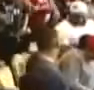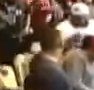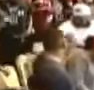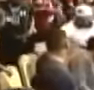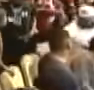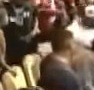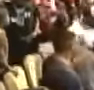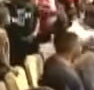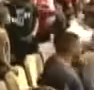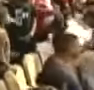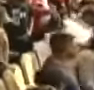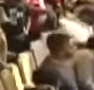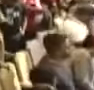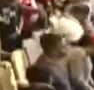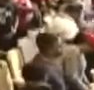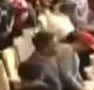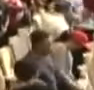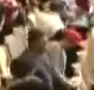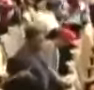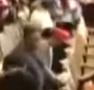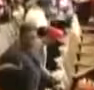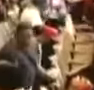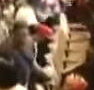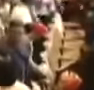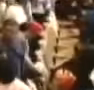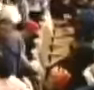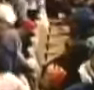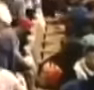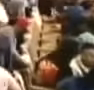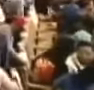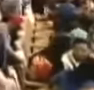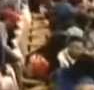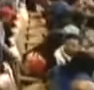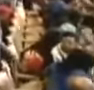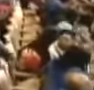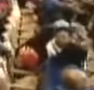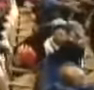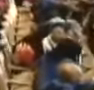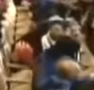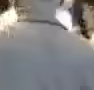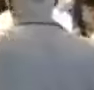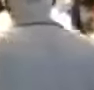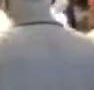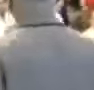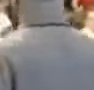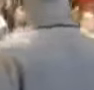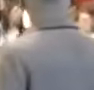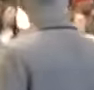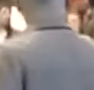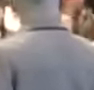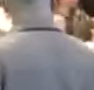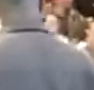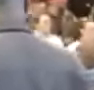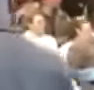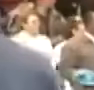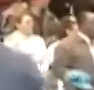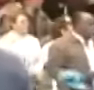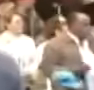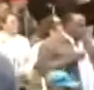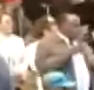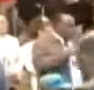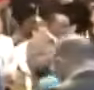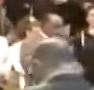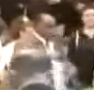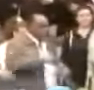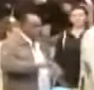revolución, donde están convocados todos los venezolanos a participar, ejercer su derecho al sufragio en esta causa que nos une a todos como